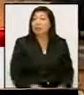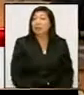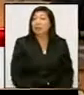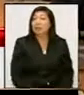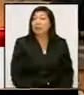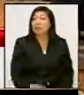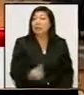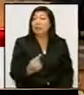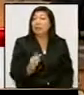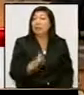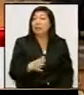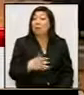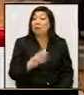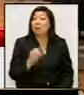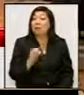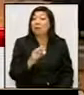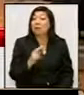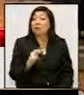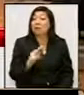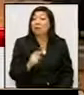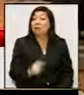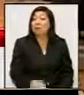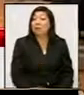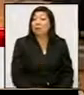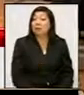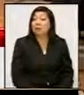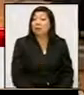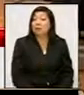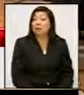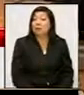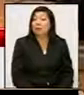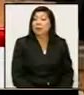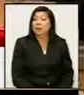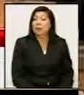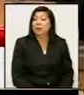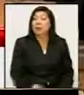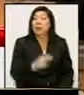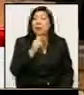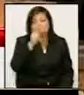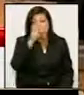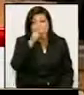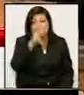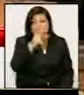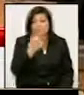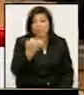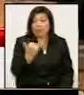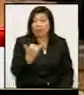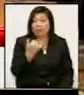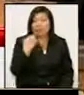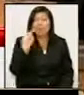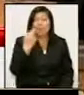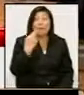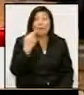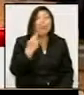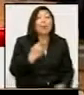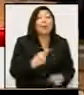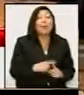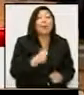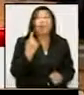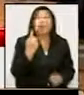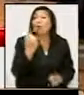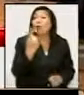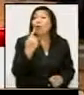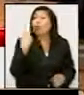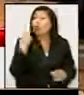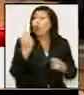para Ollantaytambo, Machu Picchu y eventualmente Cusco o Puno, pero solo para